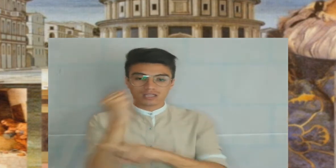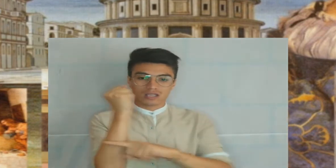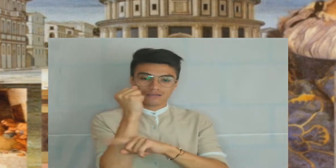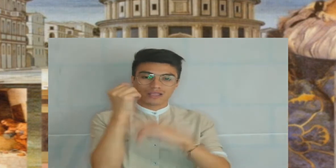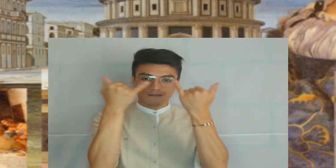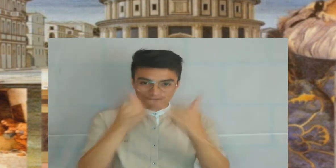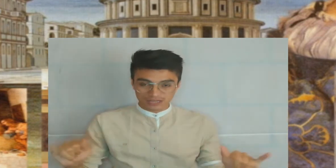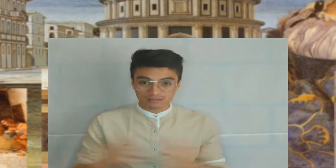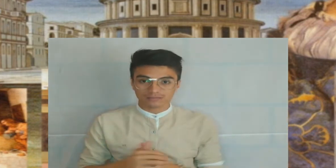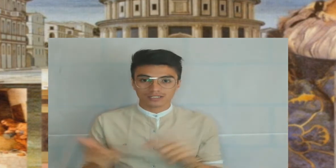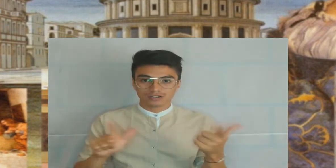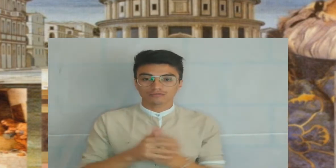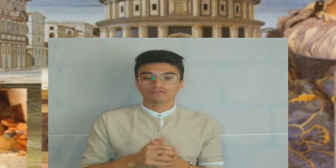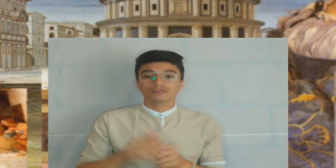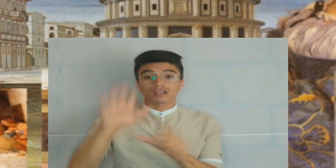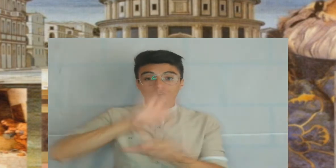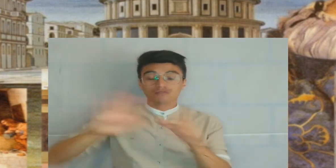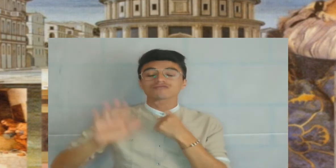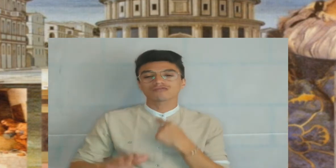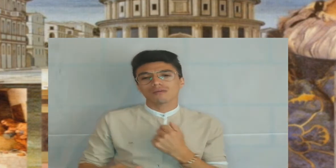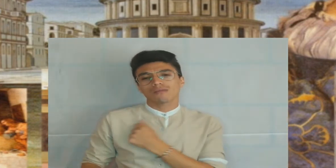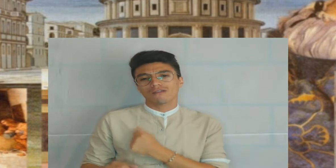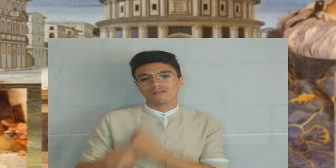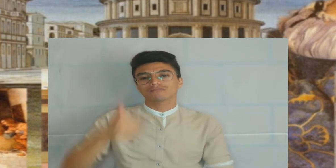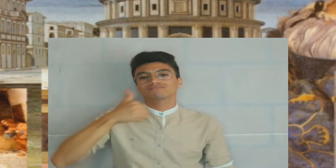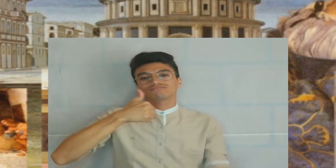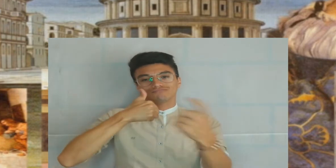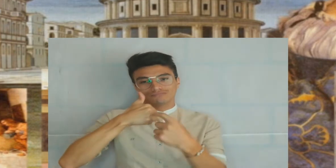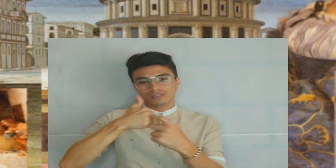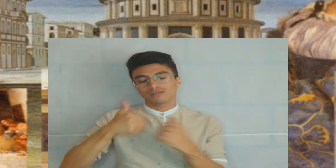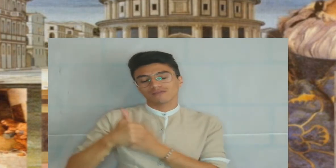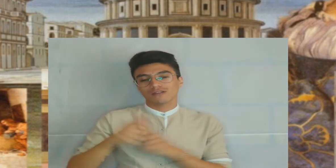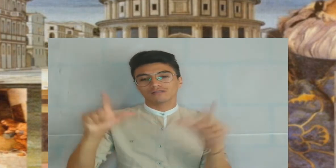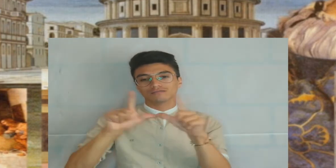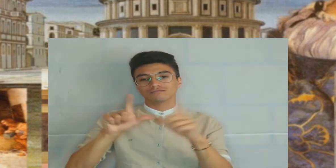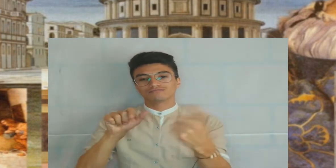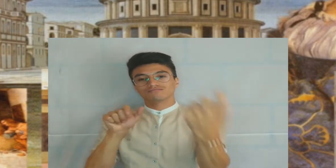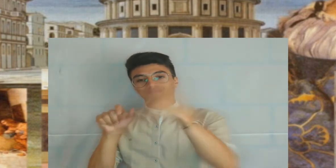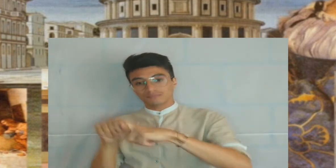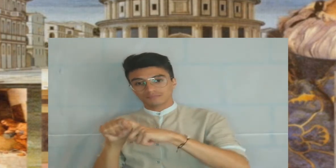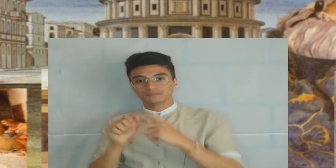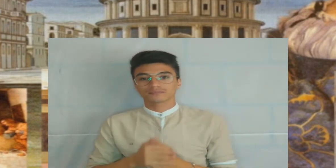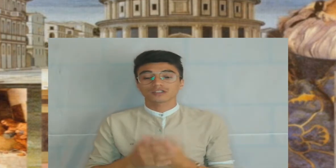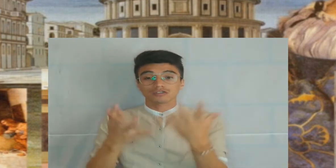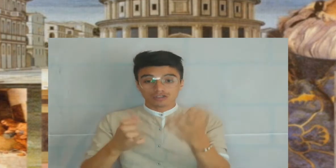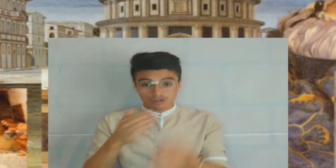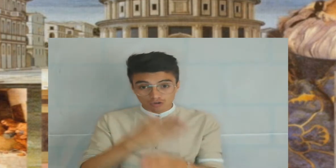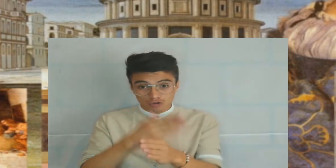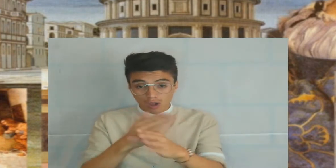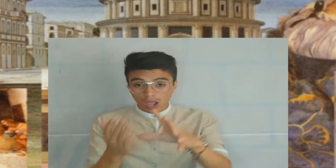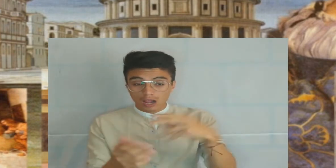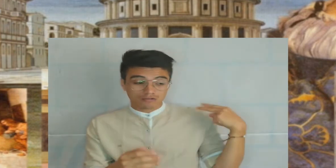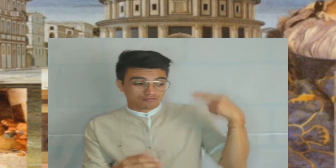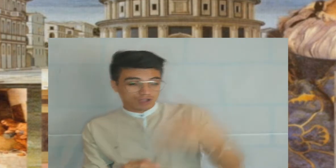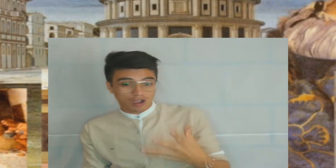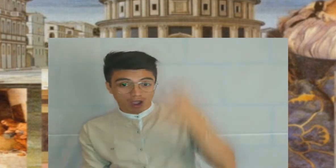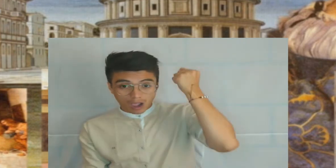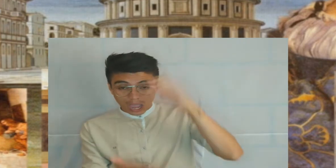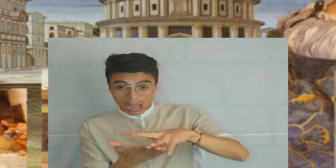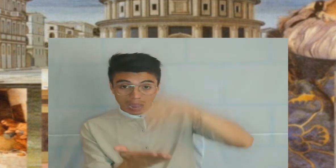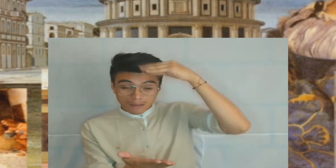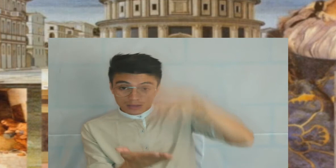tus comentarios y tu like y no te olvides de suscribirte a la Cuna de Halicarnaso si quieres continuar aprendiendo historia de manera diferente,